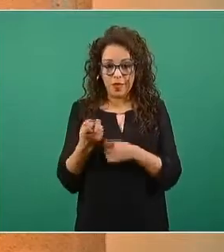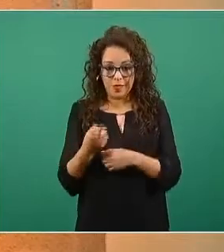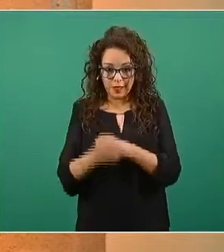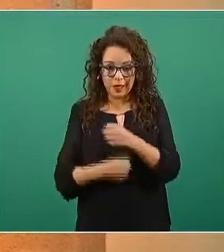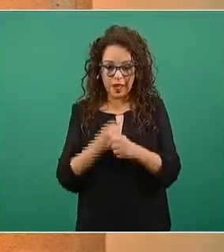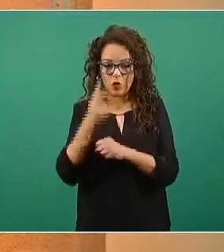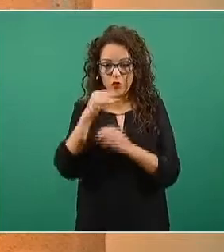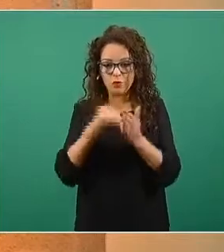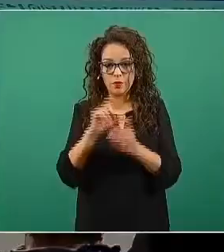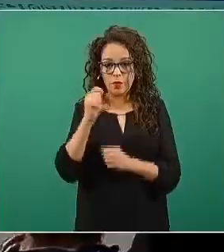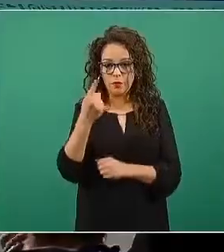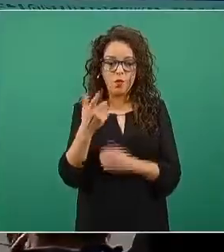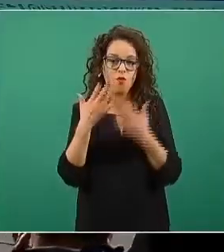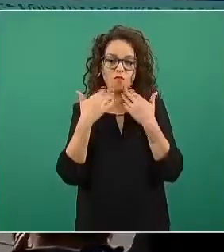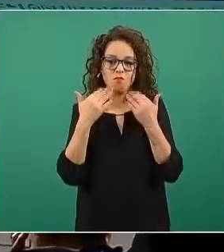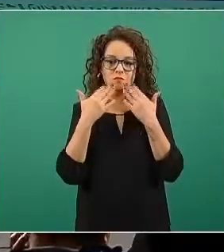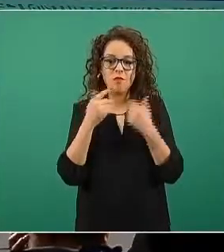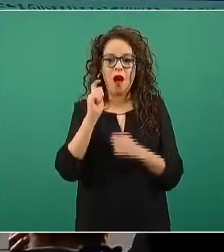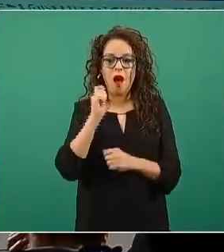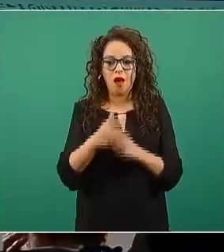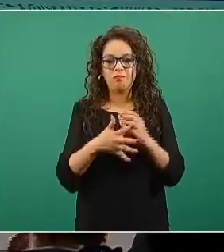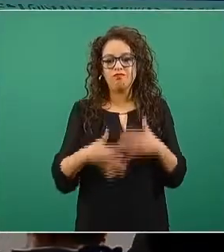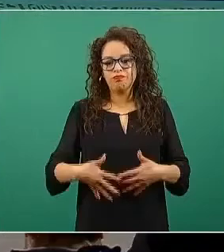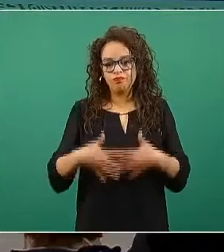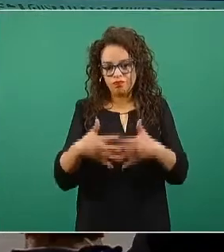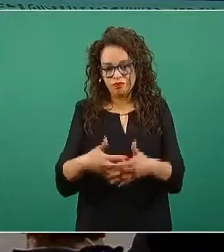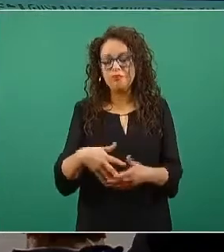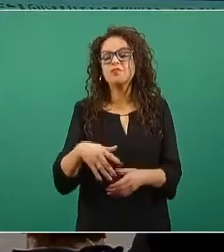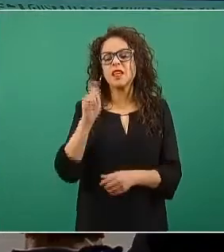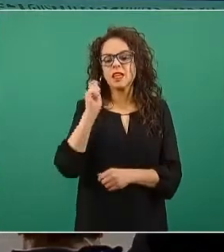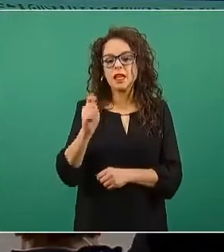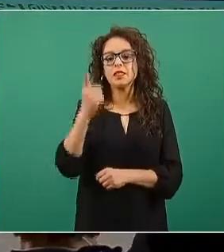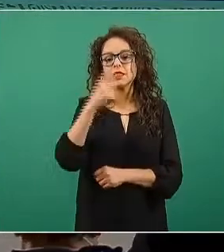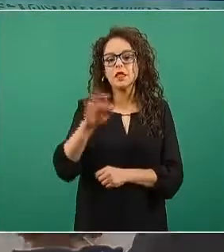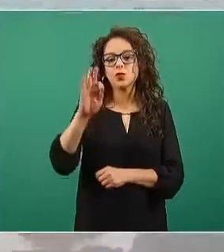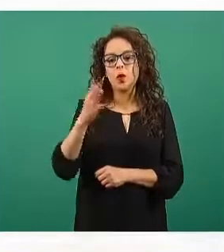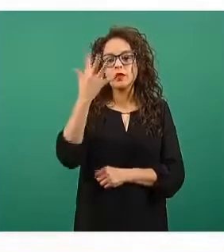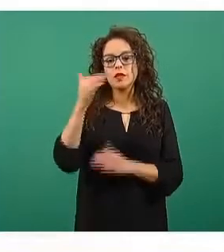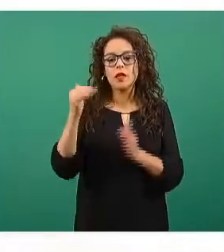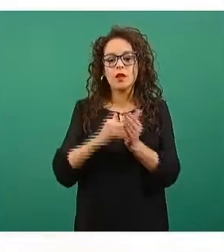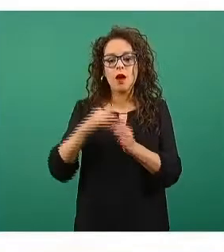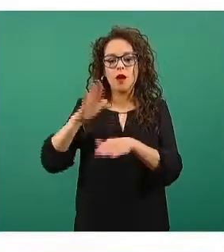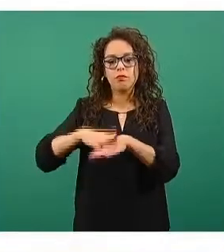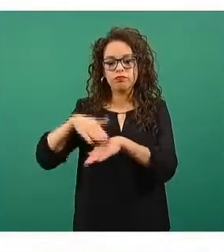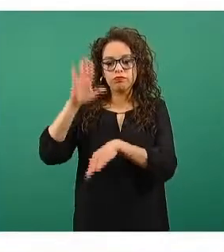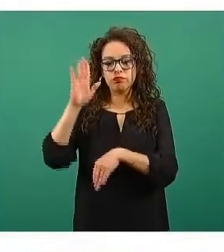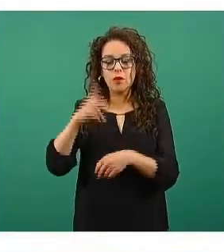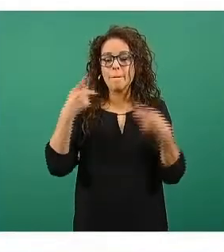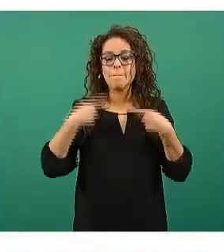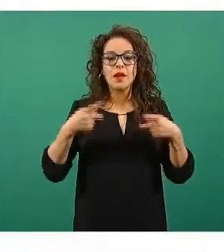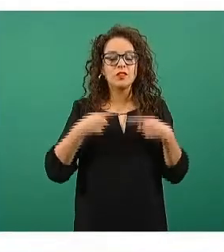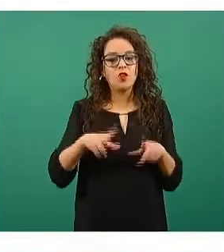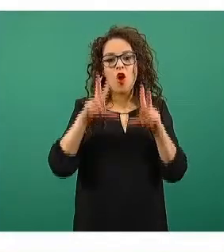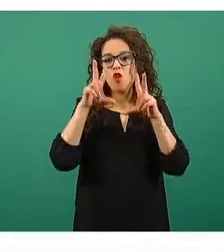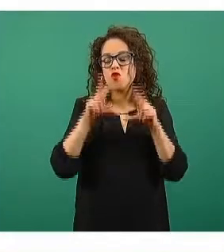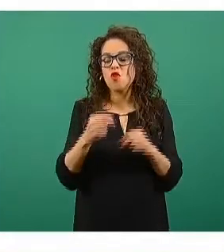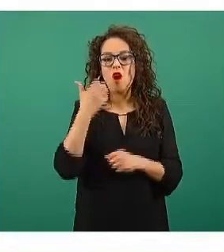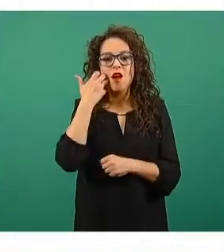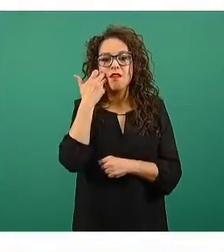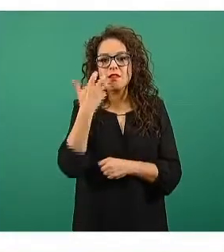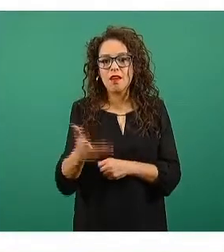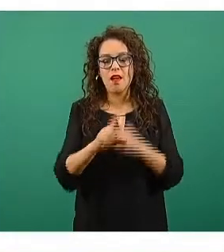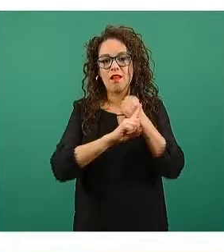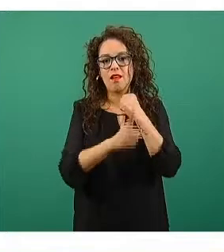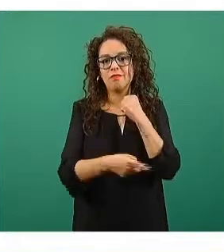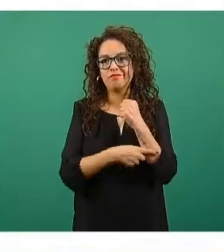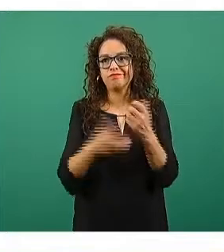y se prevén más de 145,000 embarazos no planeados en la población de